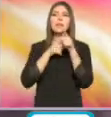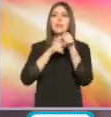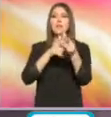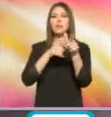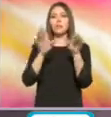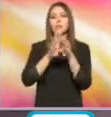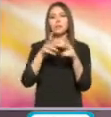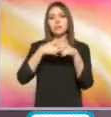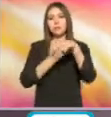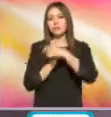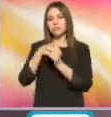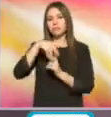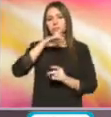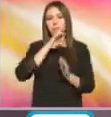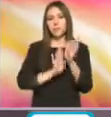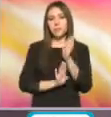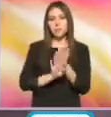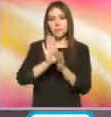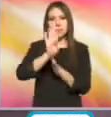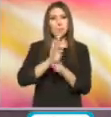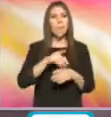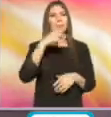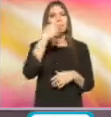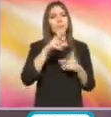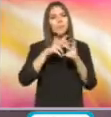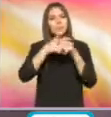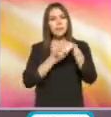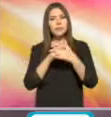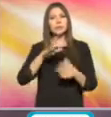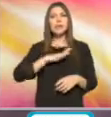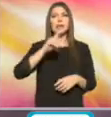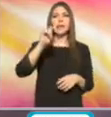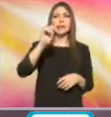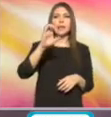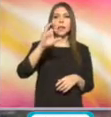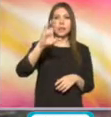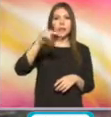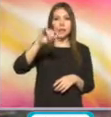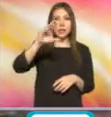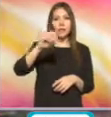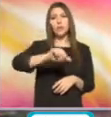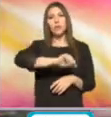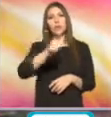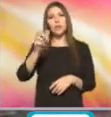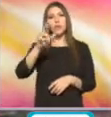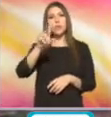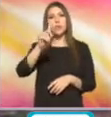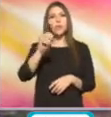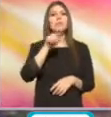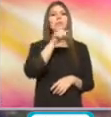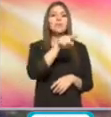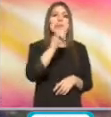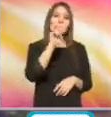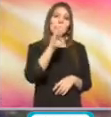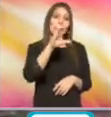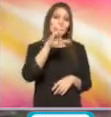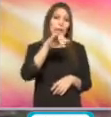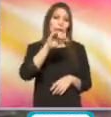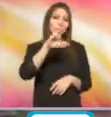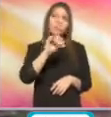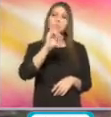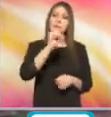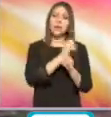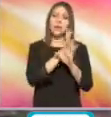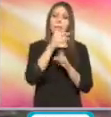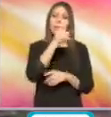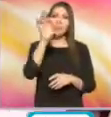Como luchador. Oye, en la lucha libre están los rudos y están los técnicos. Tú eres técnico, obviamente. Claro que sí, 100%. 100% técnico, muy bien. ¿Ustedes